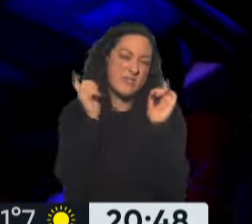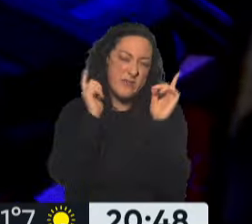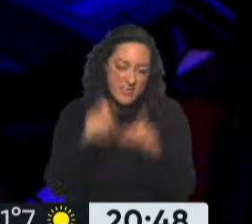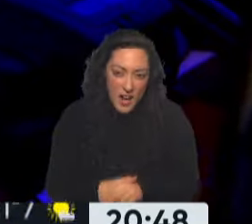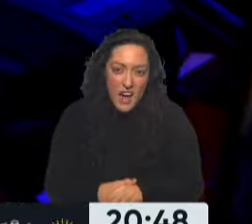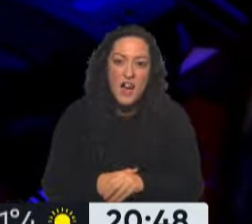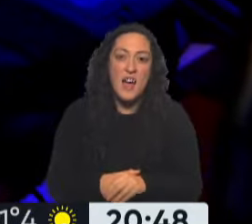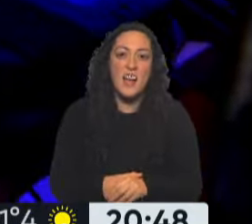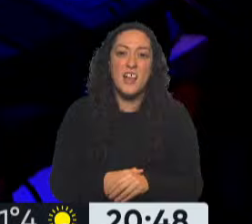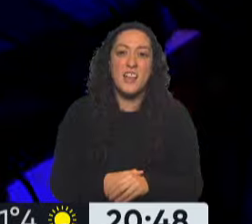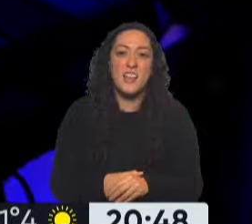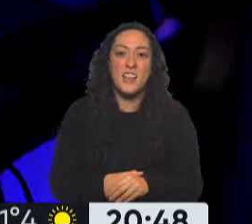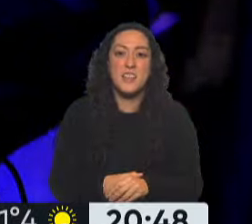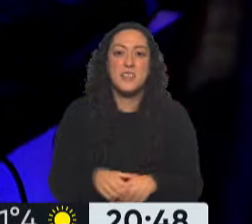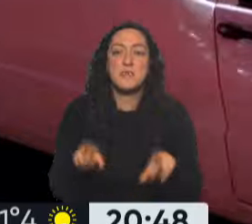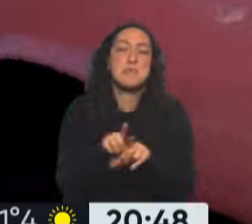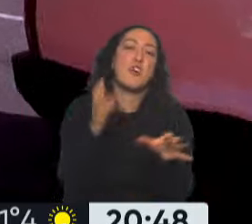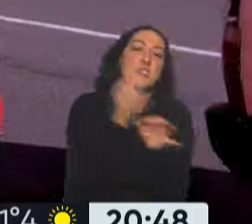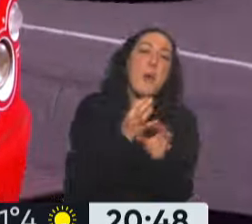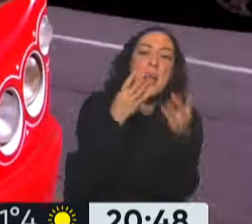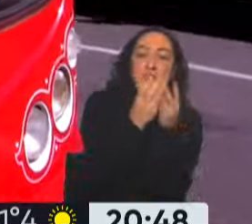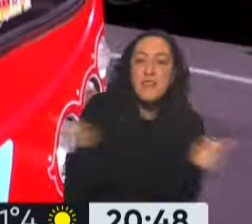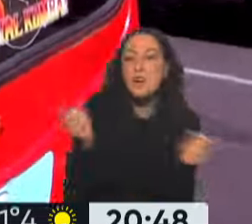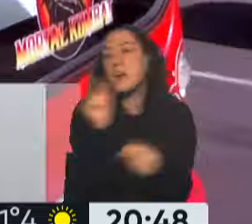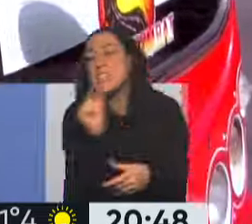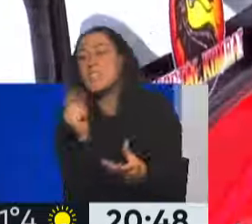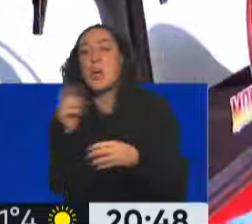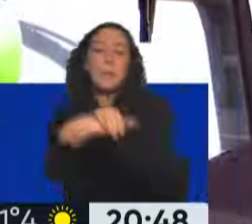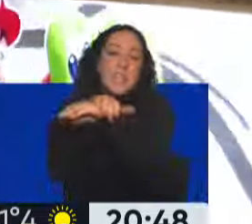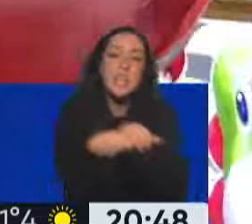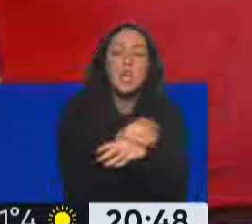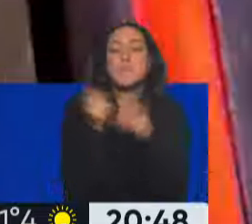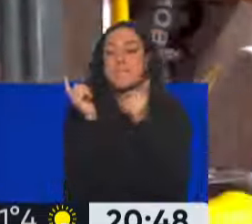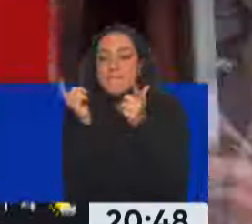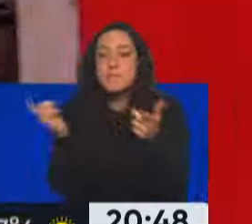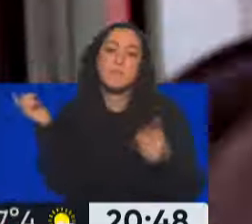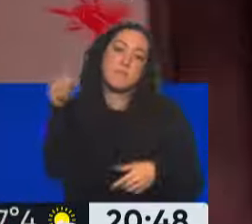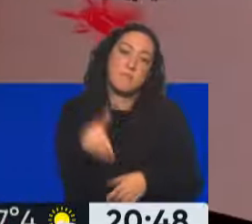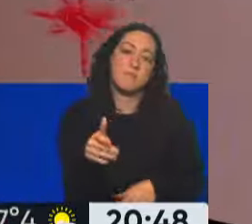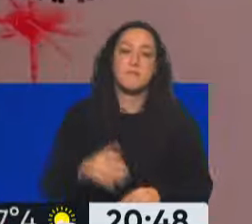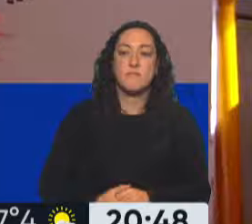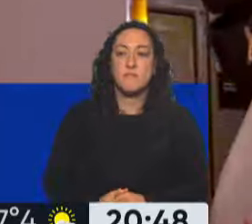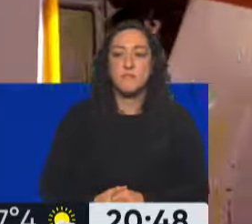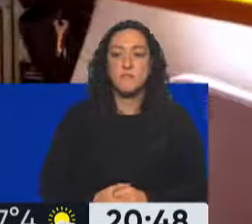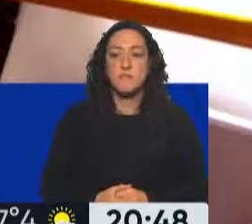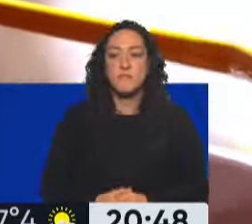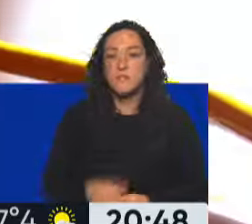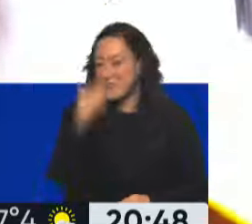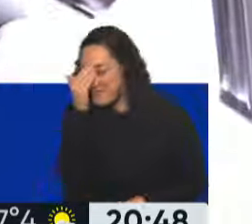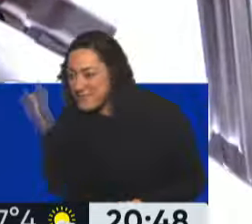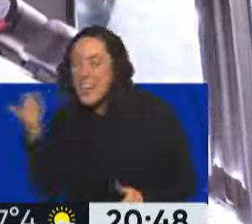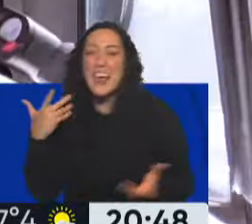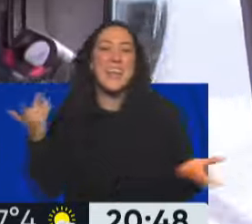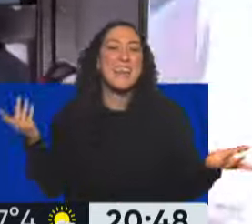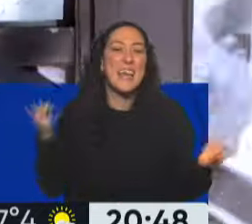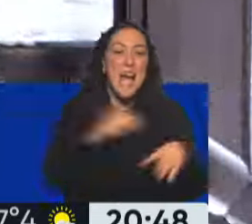El día de que cuando salís del colegio y tenés una hora de salir con tus amigos, venís acá a pasar un buen rato. Esto es cara a cara, es jugar con un